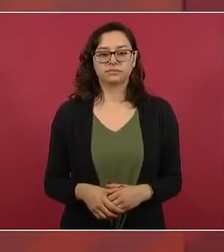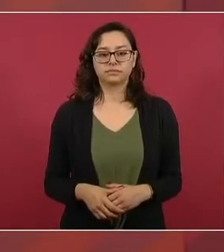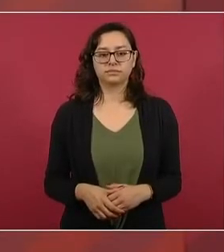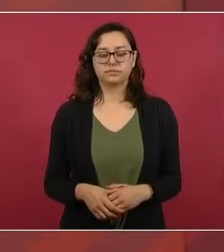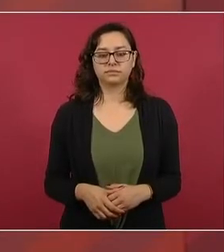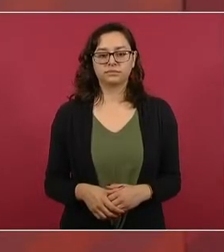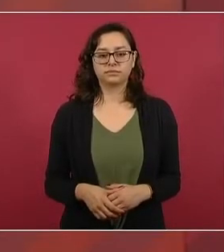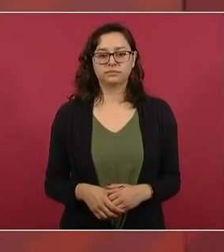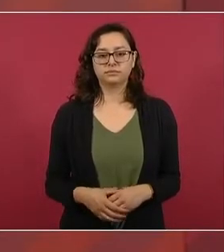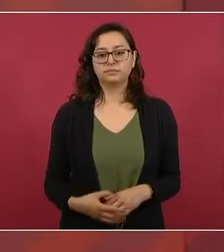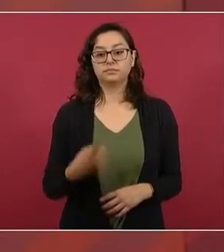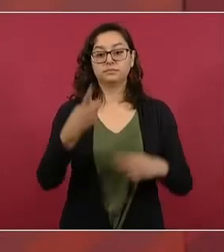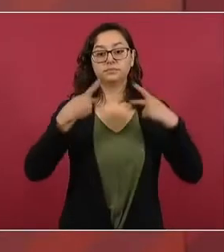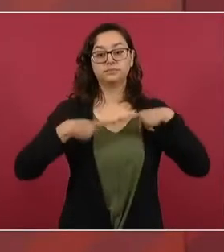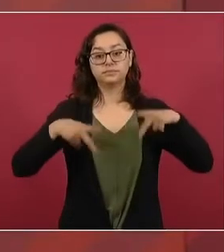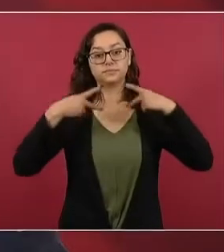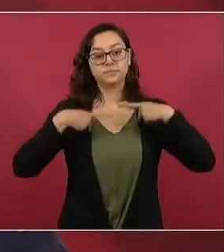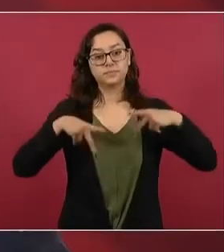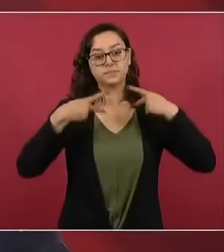una gente